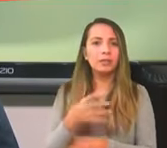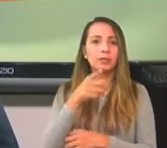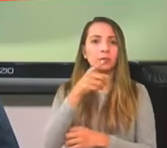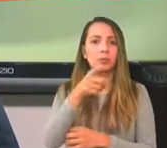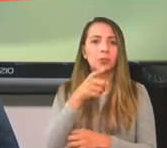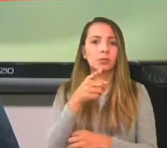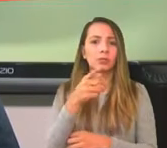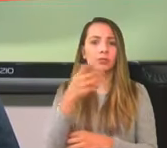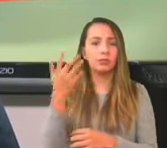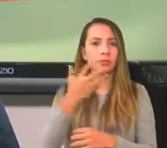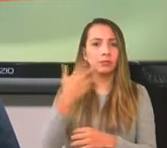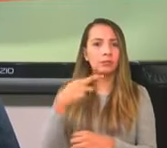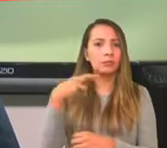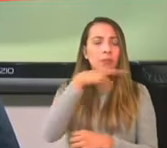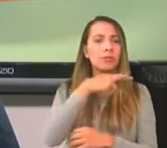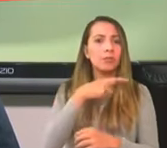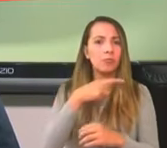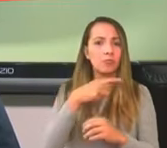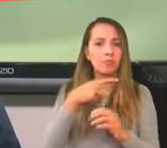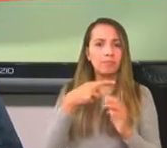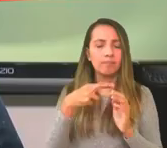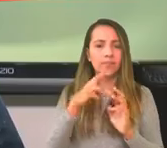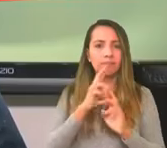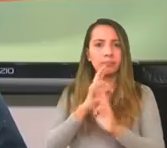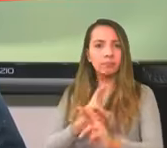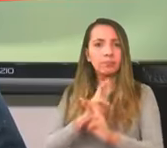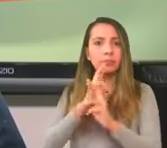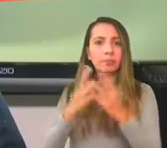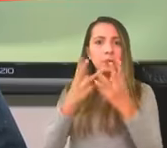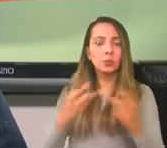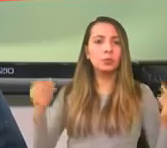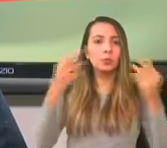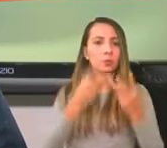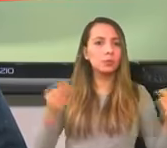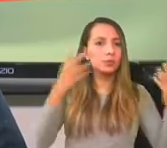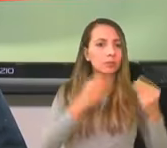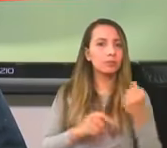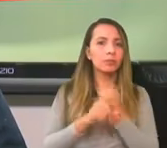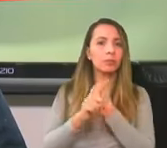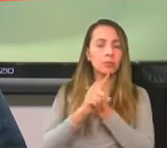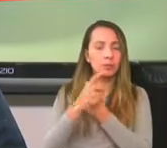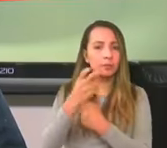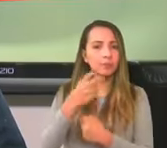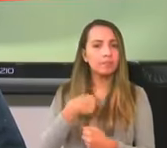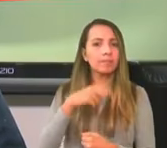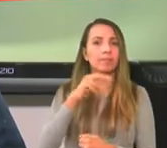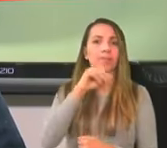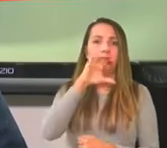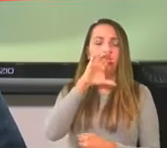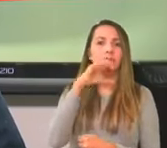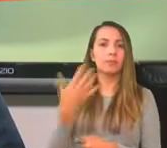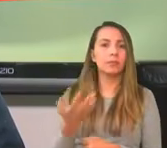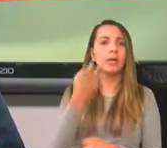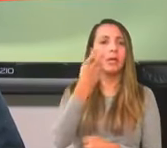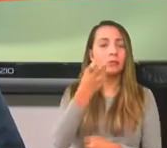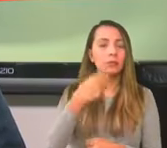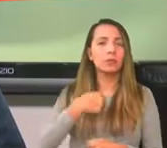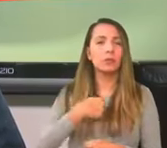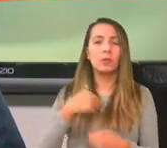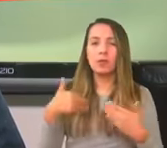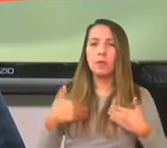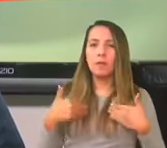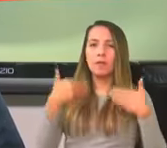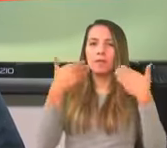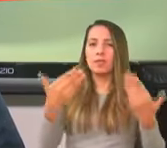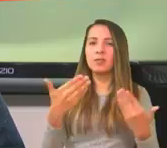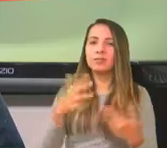la respuesta tan rápida de encontrar soluciones. Por eso tengo fe y confío en